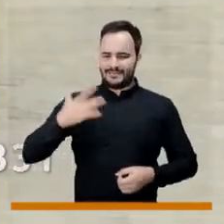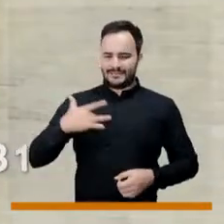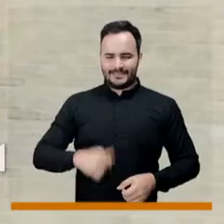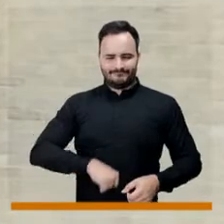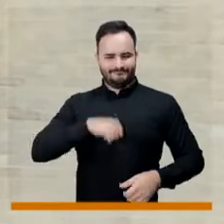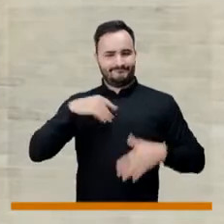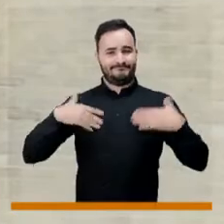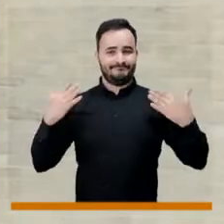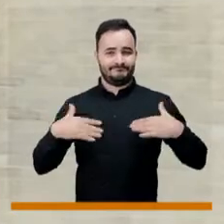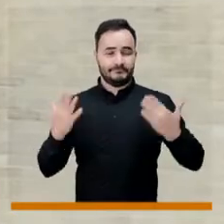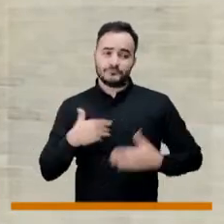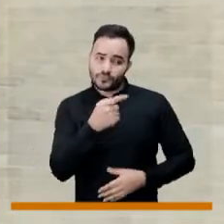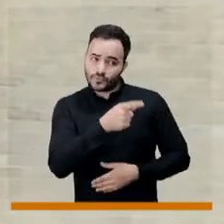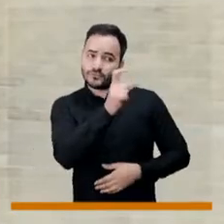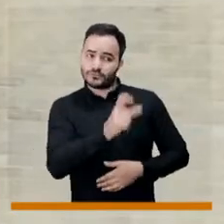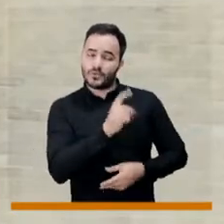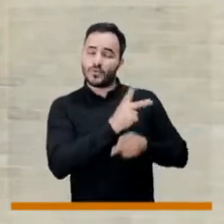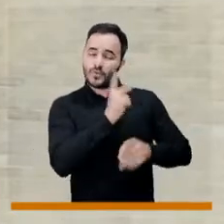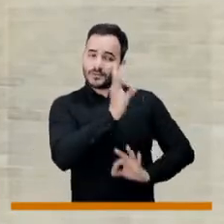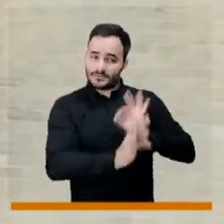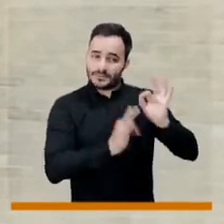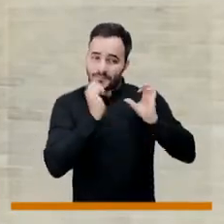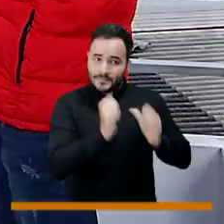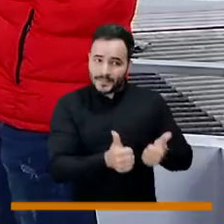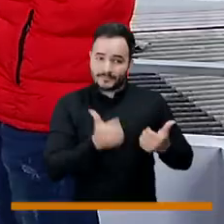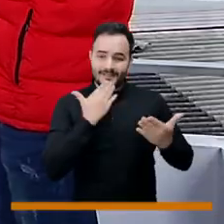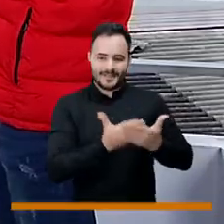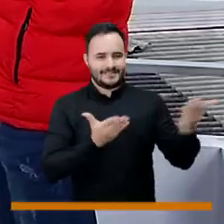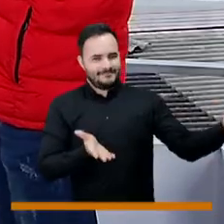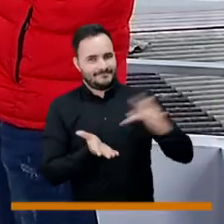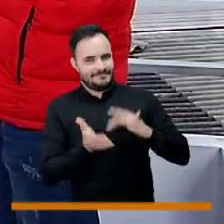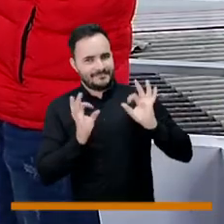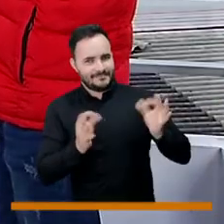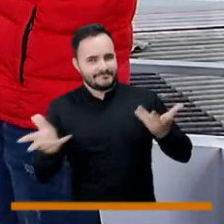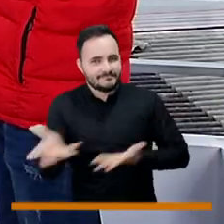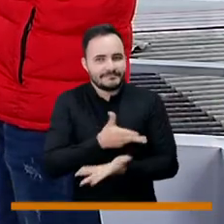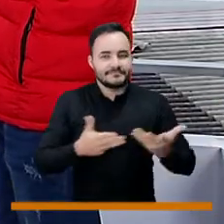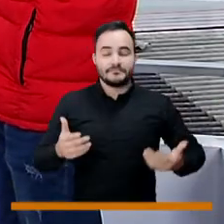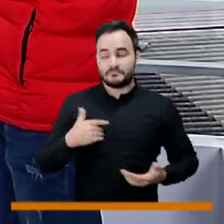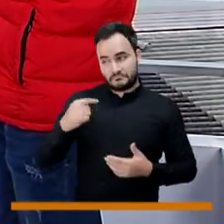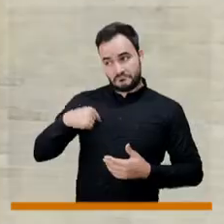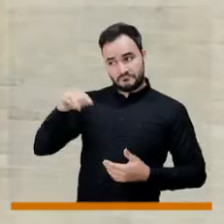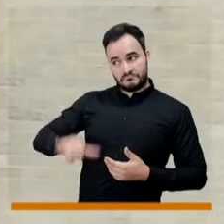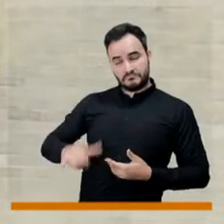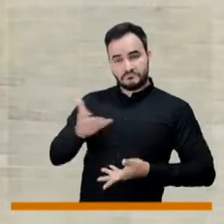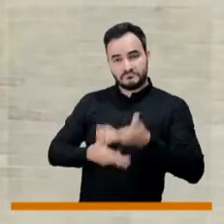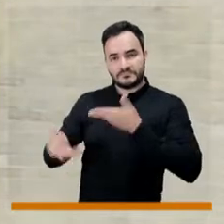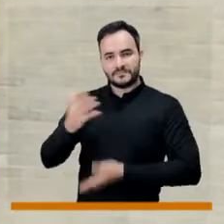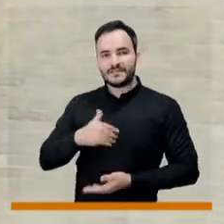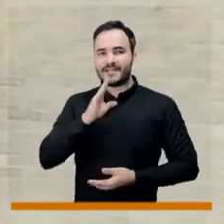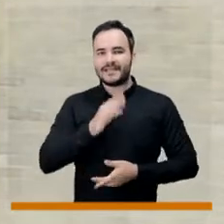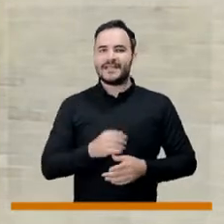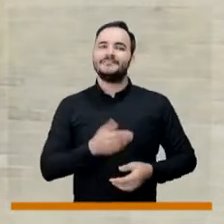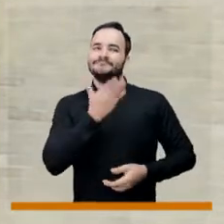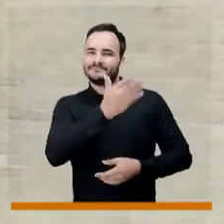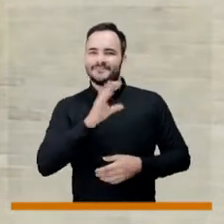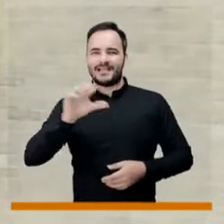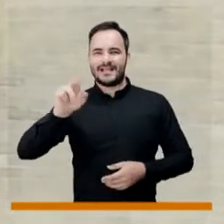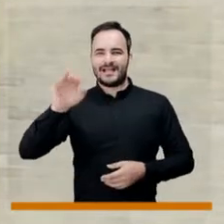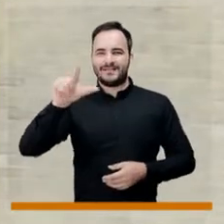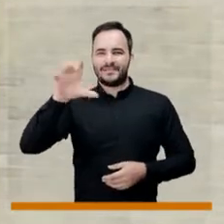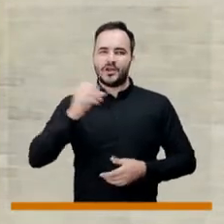orgullo de ciudad mujer cuídese mucho y gracias por acompañarnos en este espacio nosotros continuamos concejal con